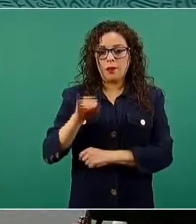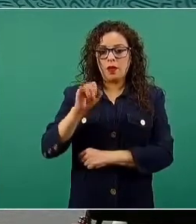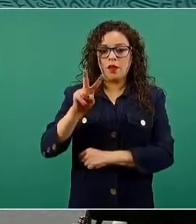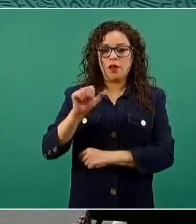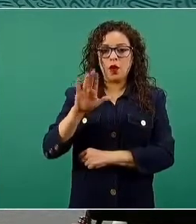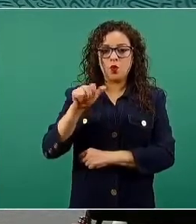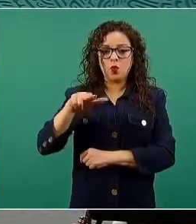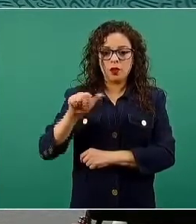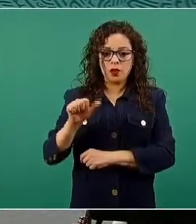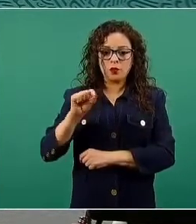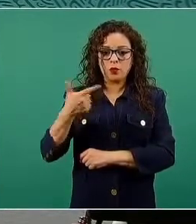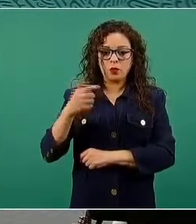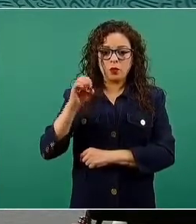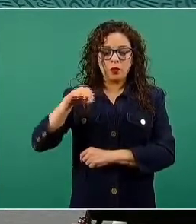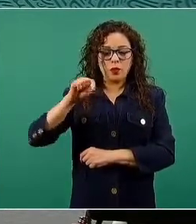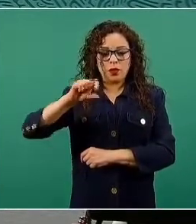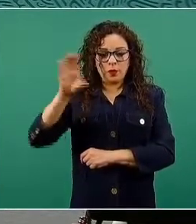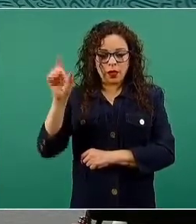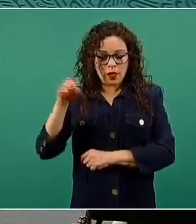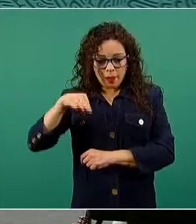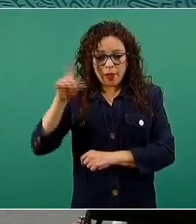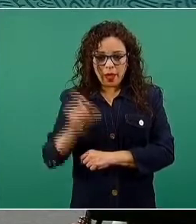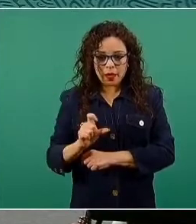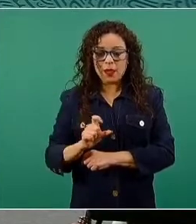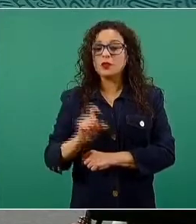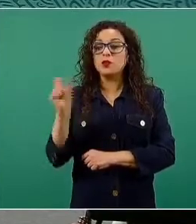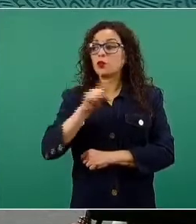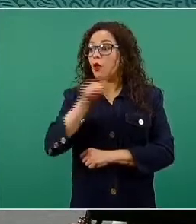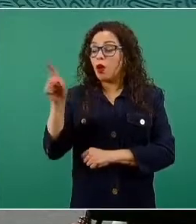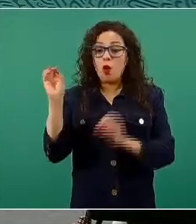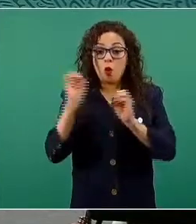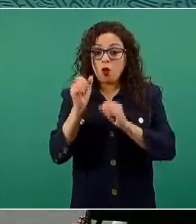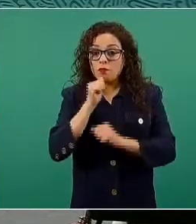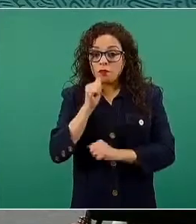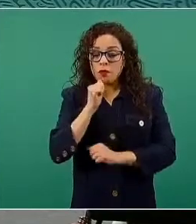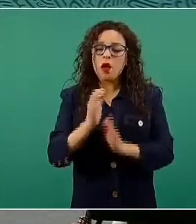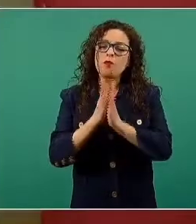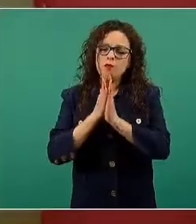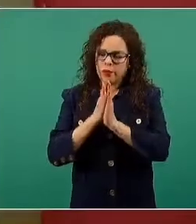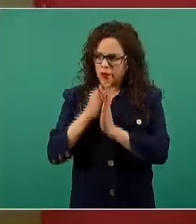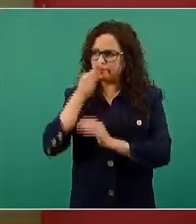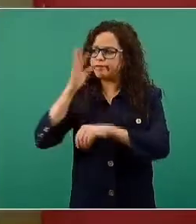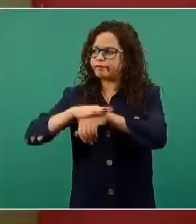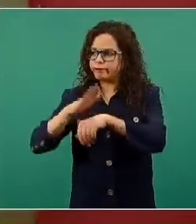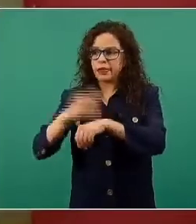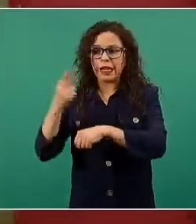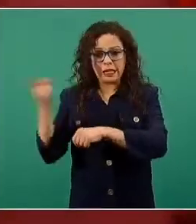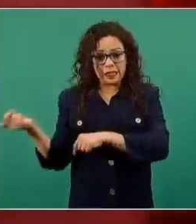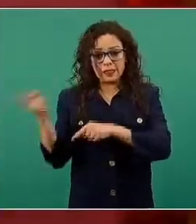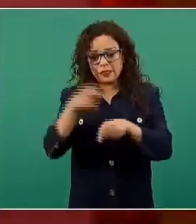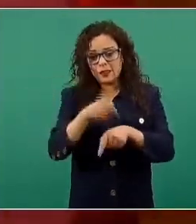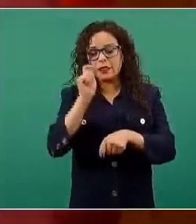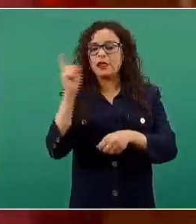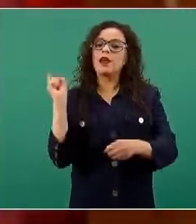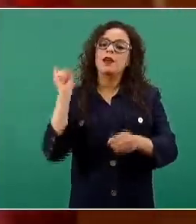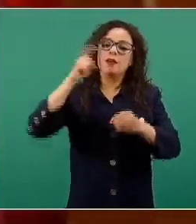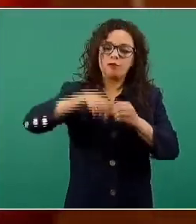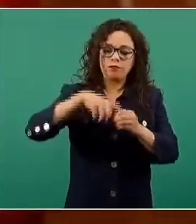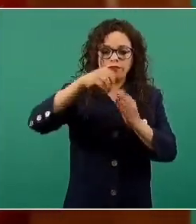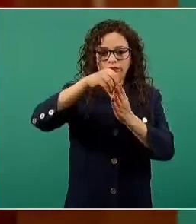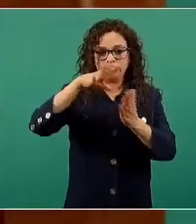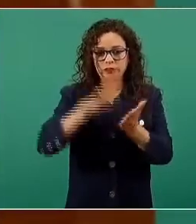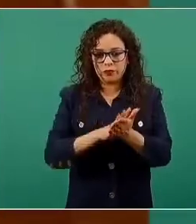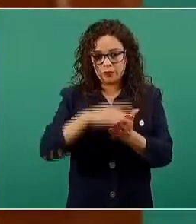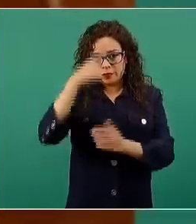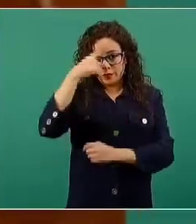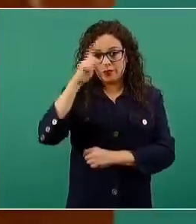mivacuna.salud.gov.mx. Seguimos invitando a quien no lo haya hecho a que se registre. Esto ayuda mucho a planear la logística, la entrega de la